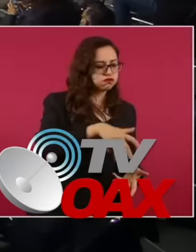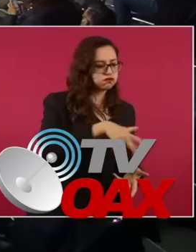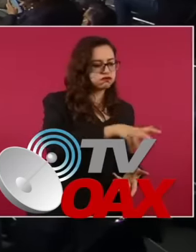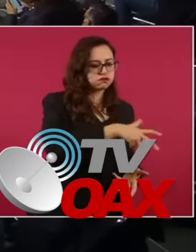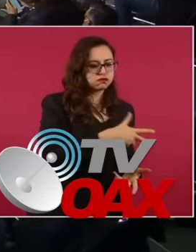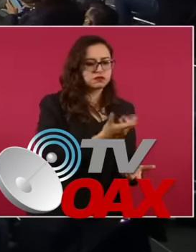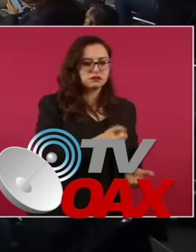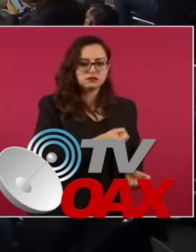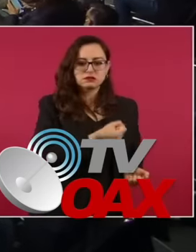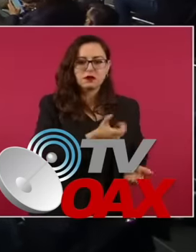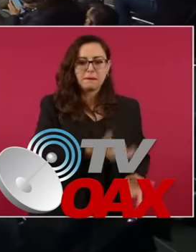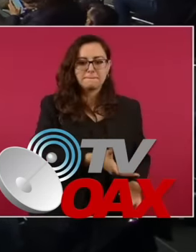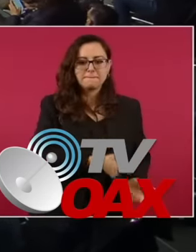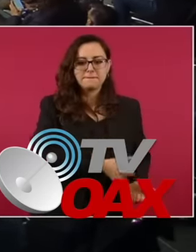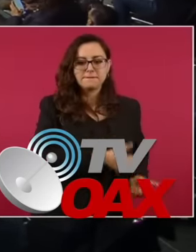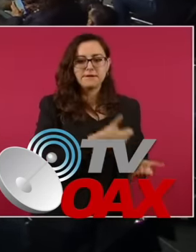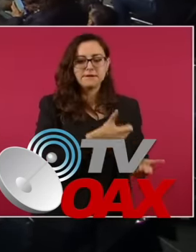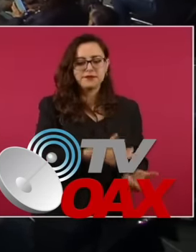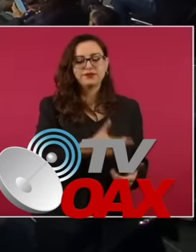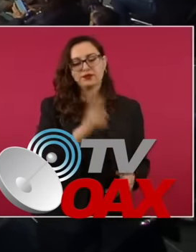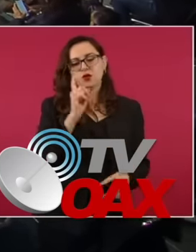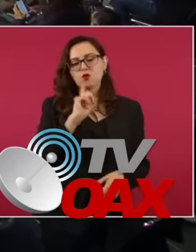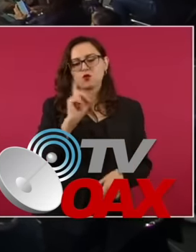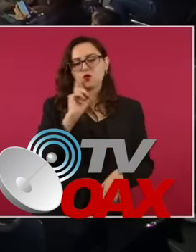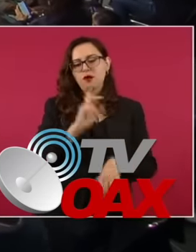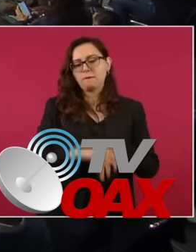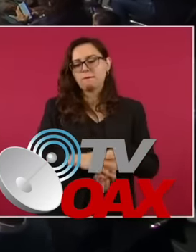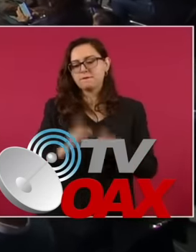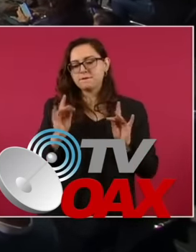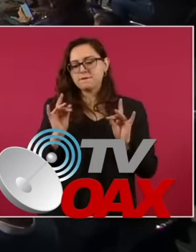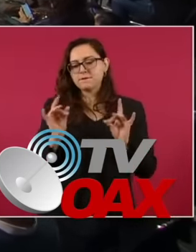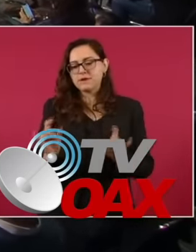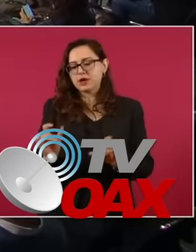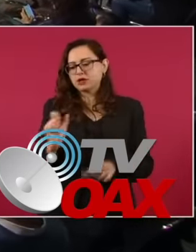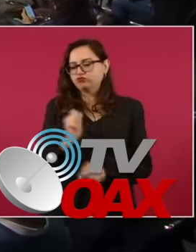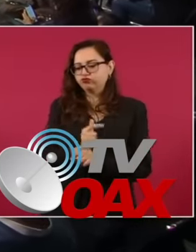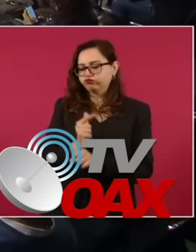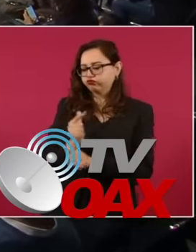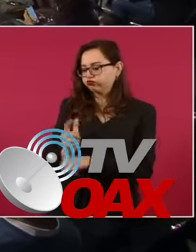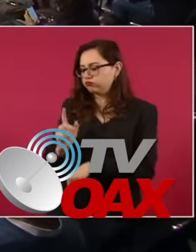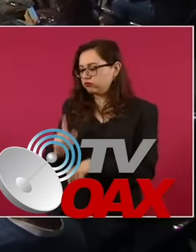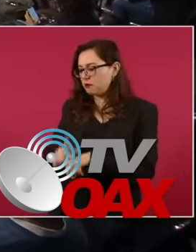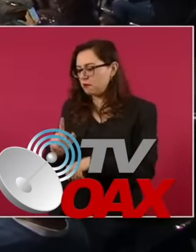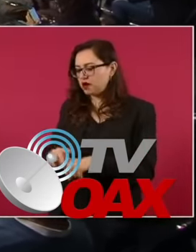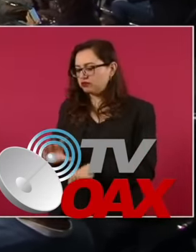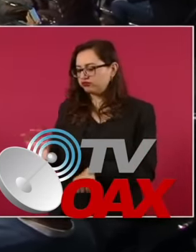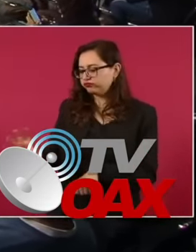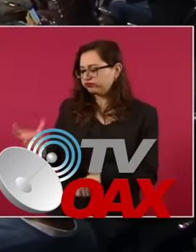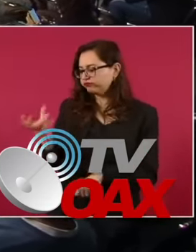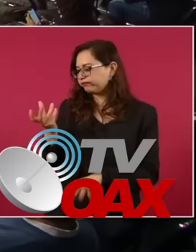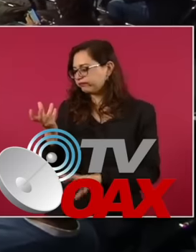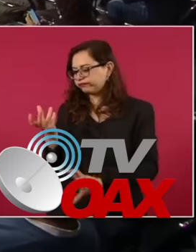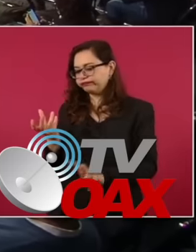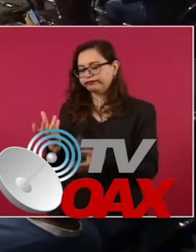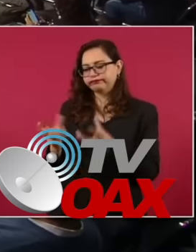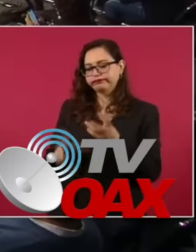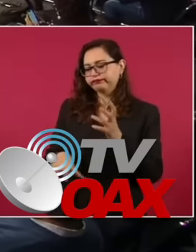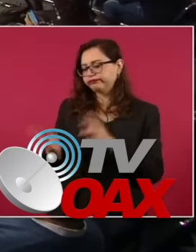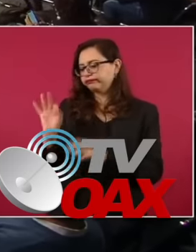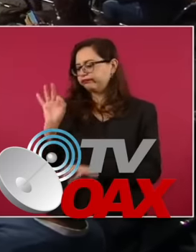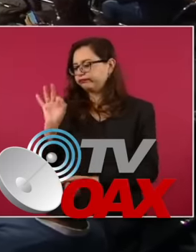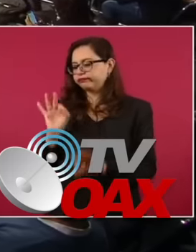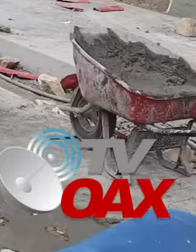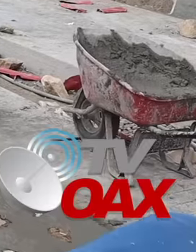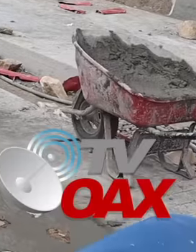como tienen más sensibilidad que los hombres, más exquisitez,